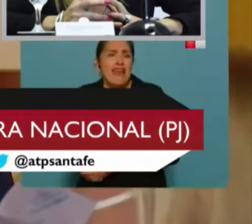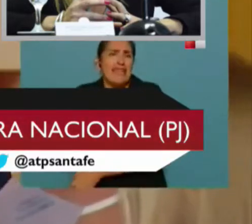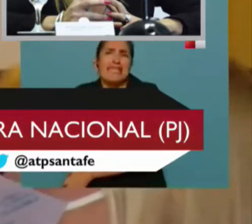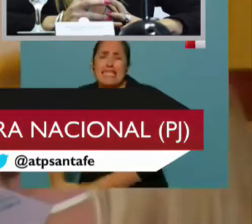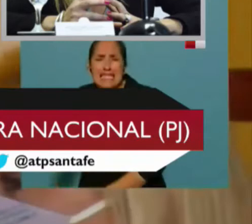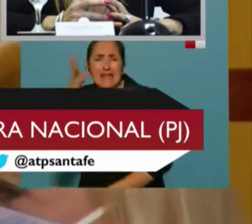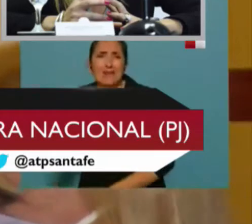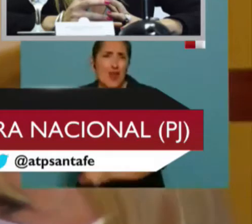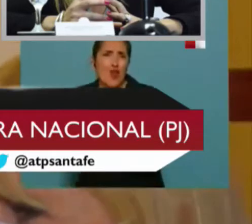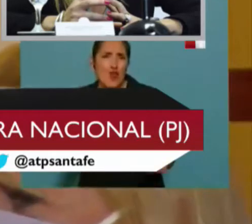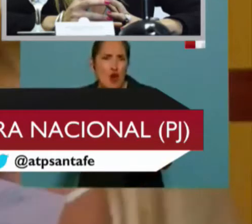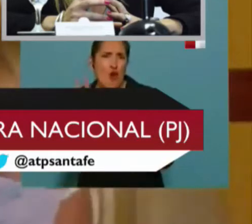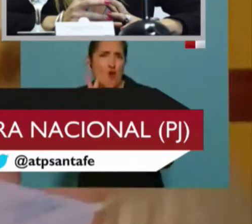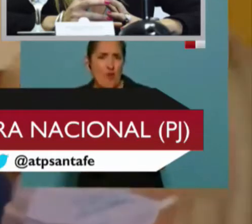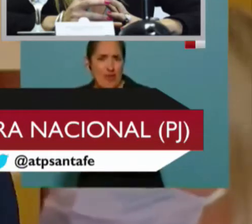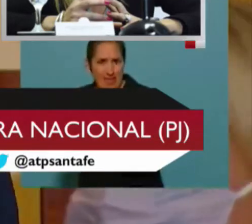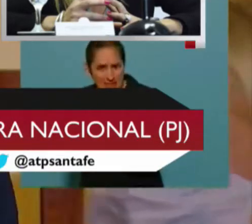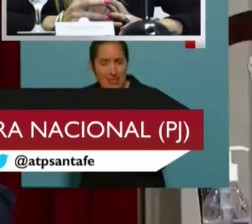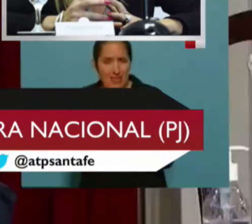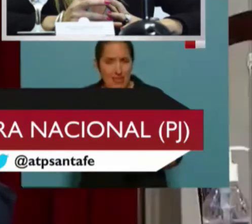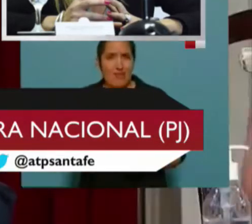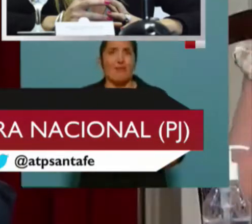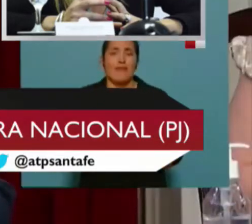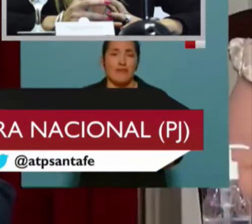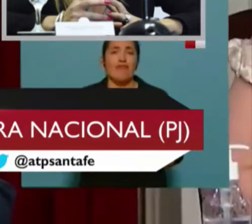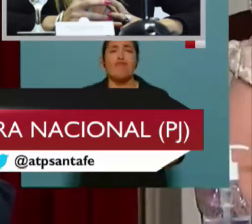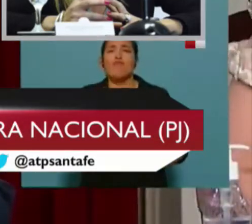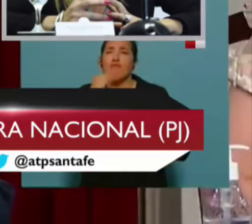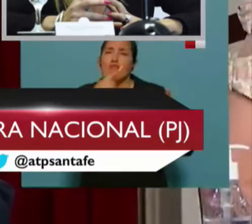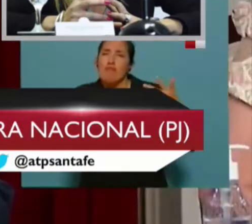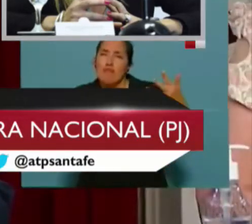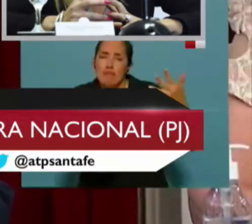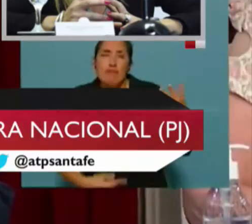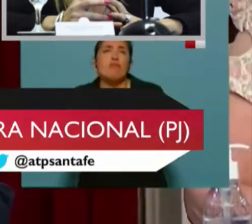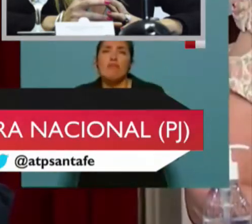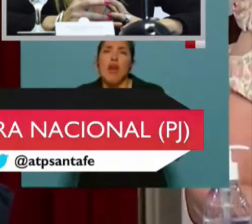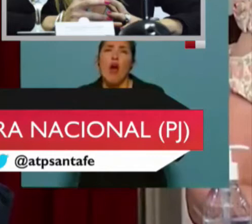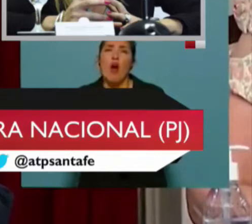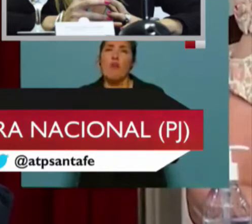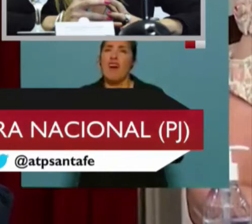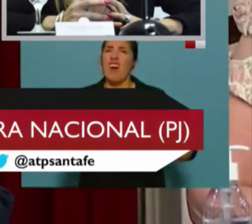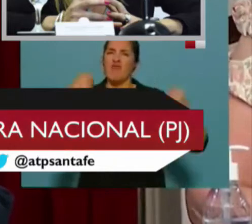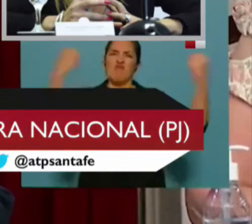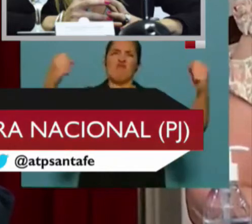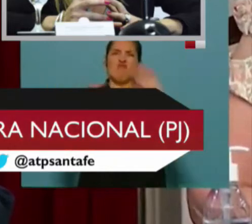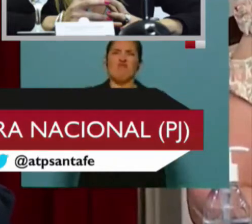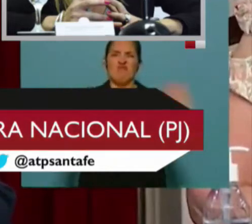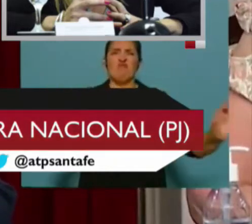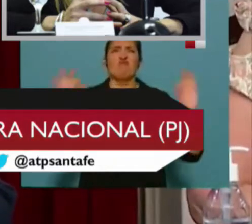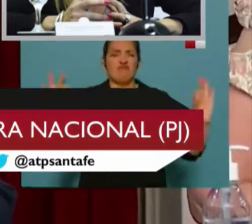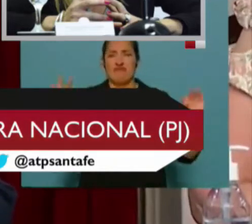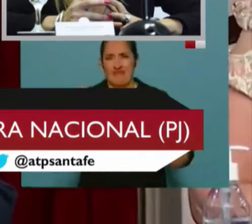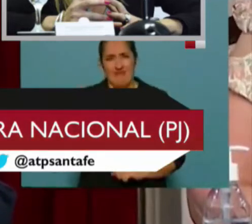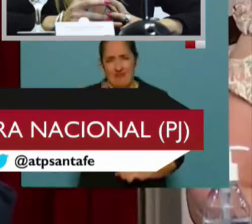realmente el presupuesto de la Nación que sancionamos en este Congreso, ¿no? Porque hay que hacer efectivas